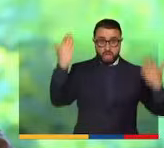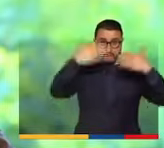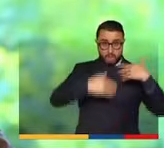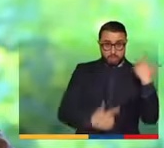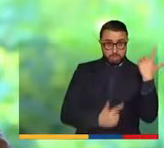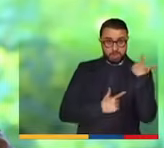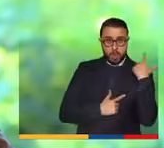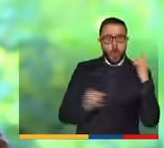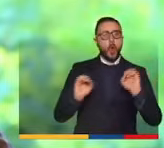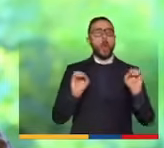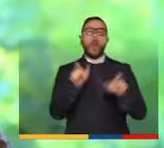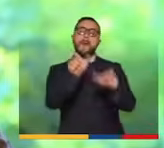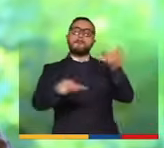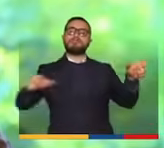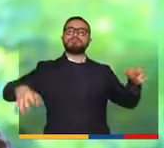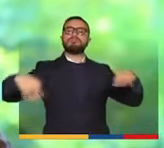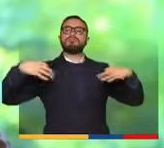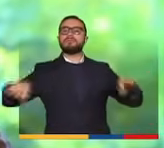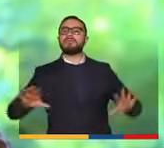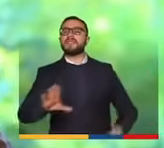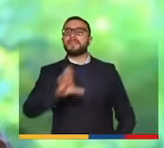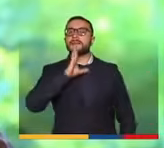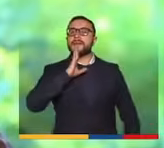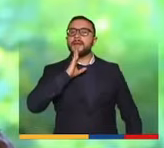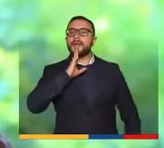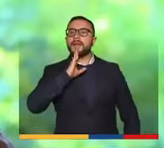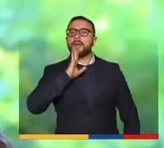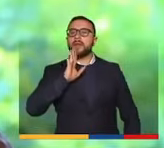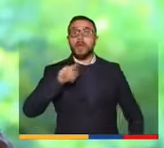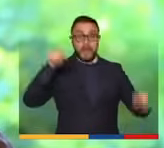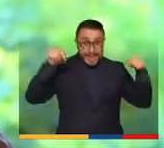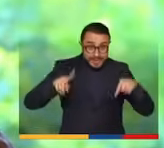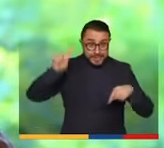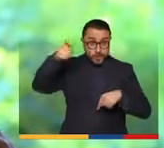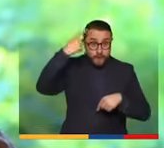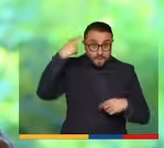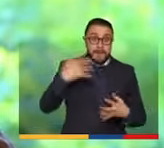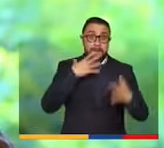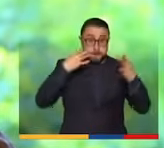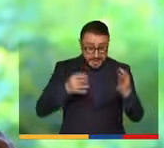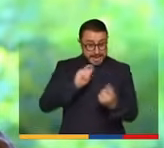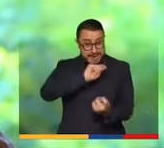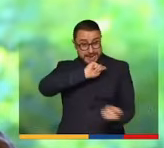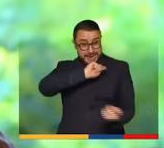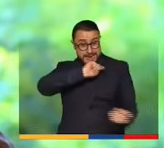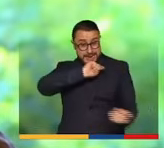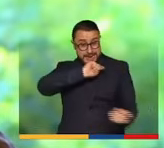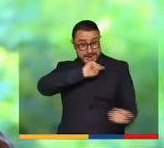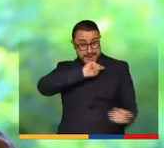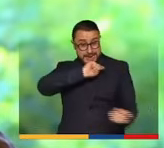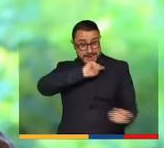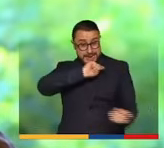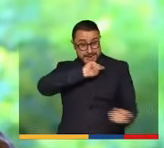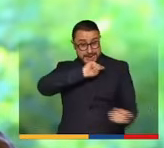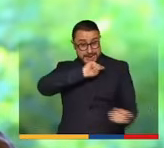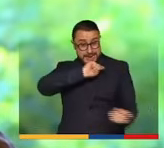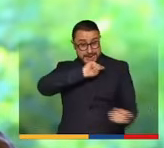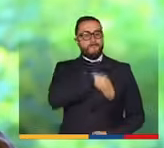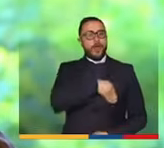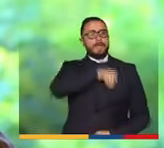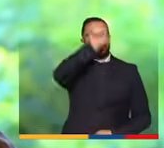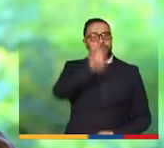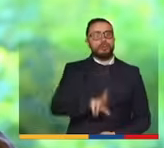pueblo? Si este gobierno es del cambio, el sur de Bolívar tiene que ser del